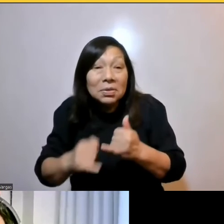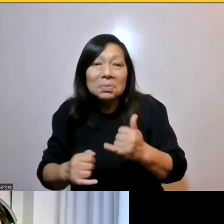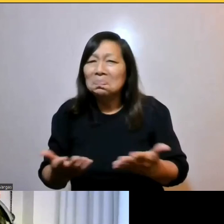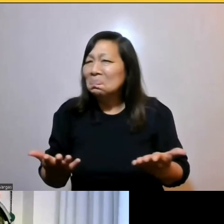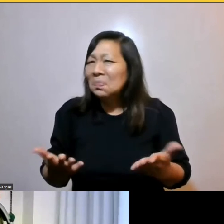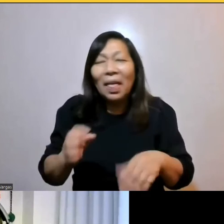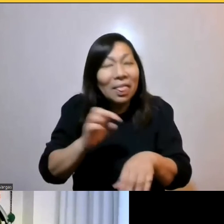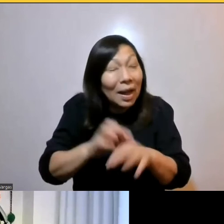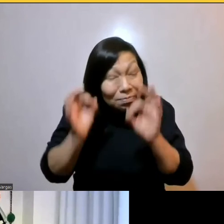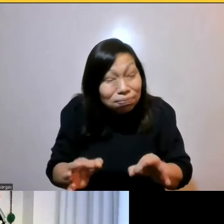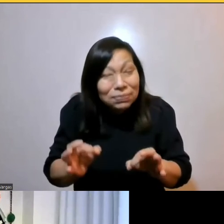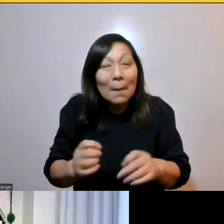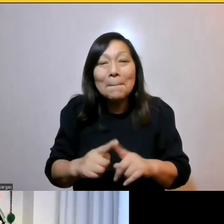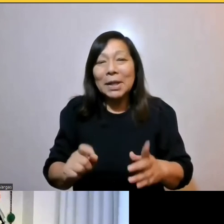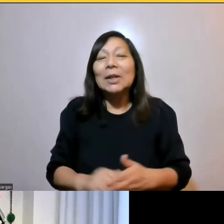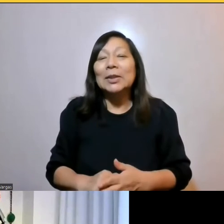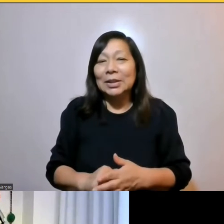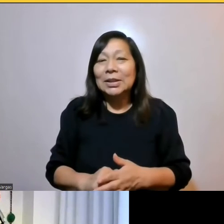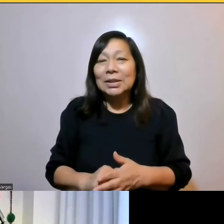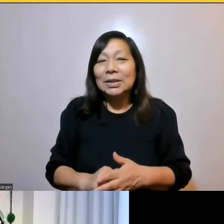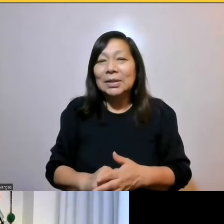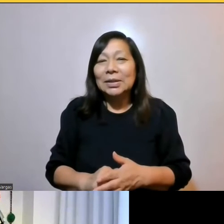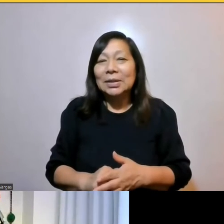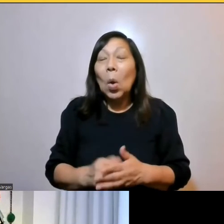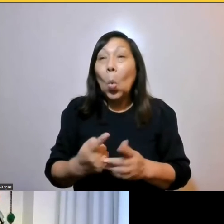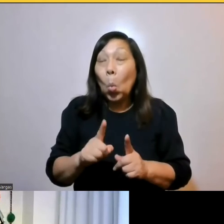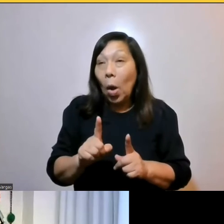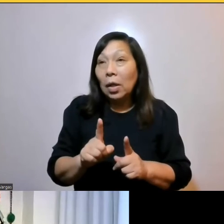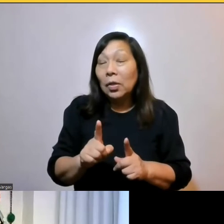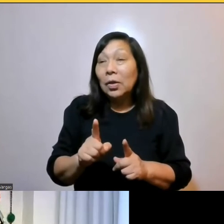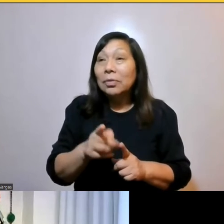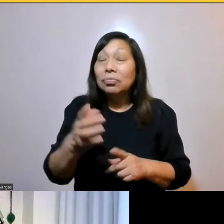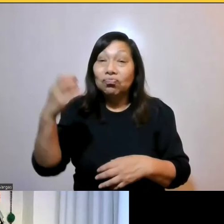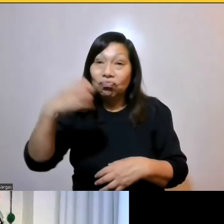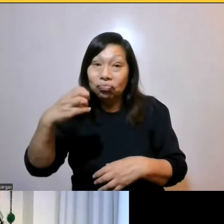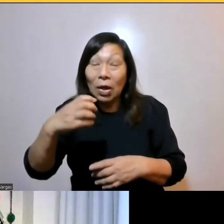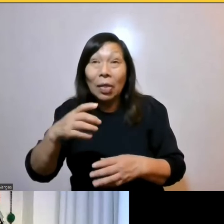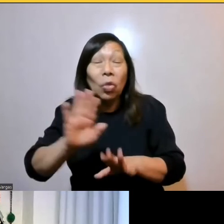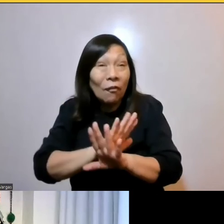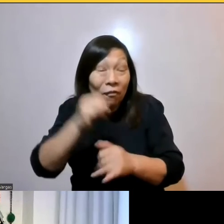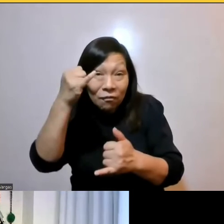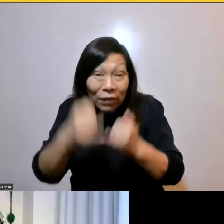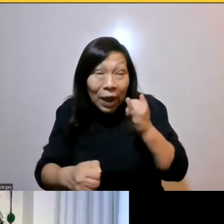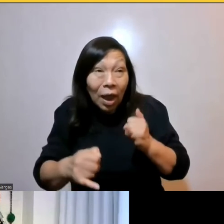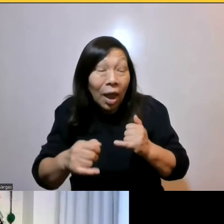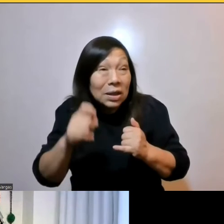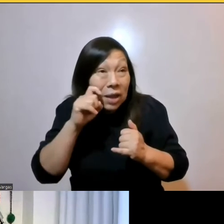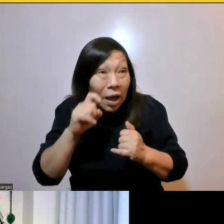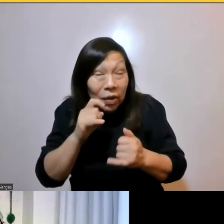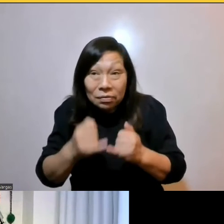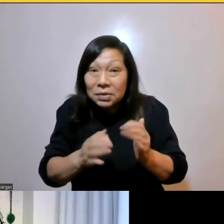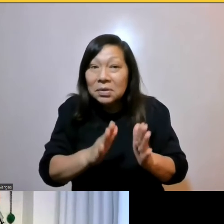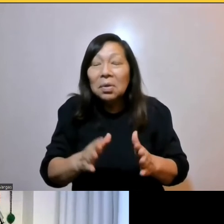hay un tiempo exacto, pero lo ideal es que te des un momento de higiene y de aseo después de las relaciones. O sea, lo que hay que evitar es